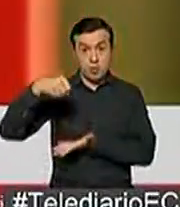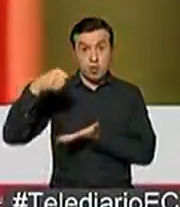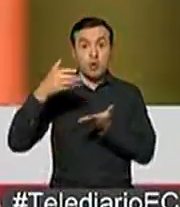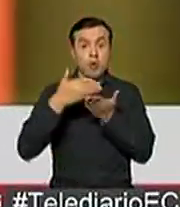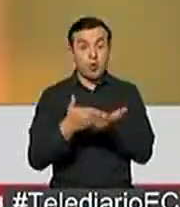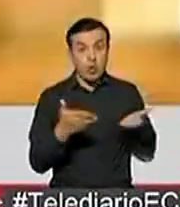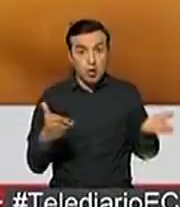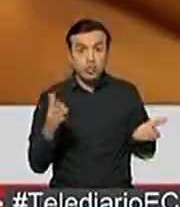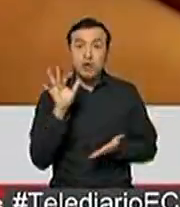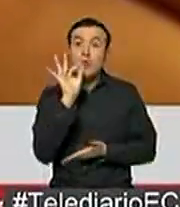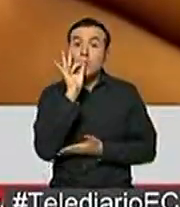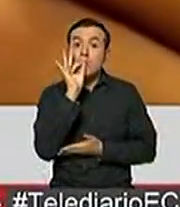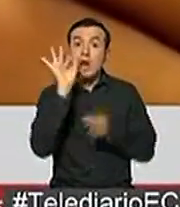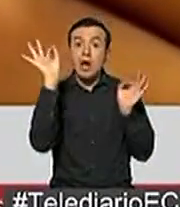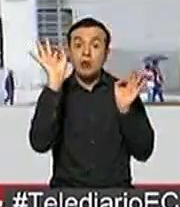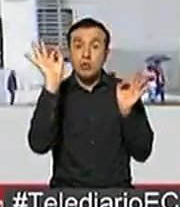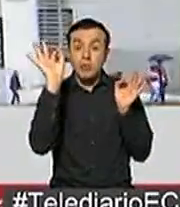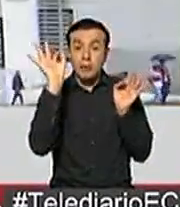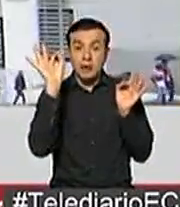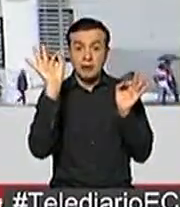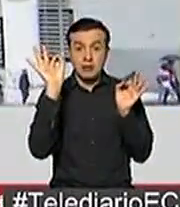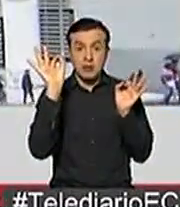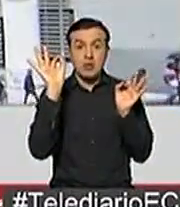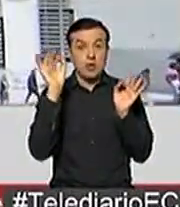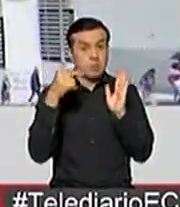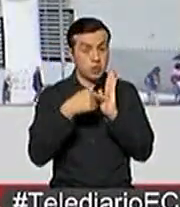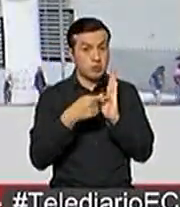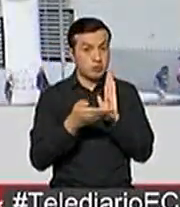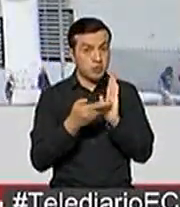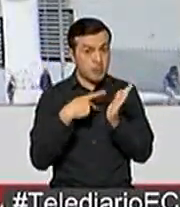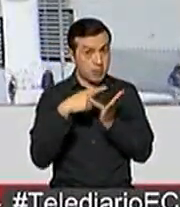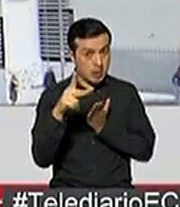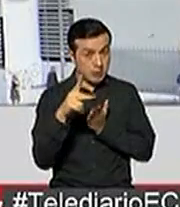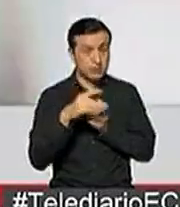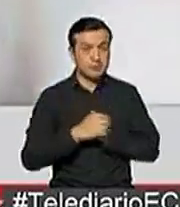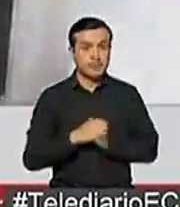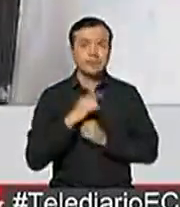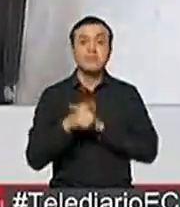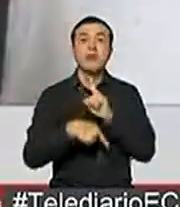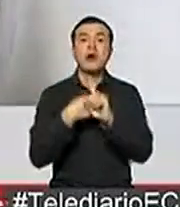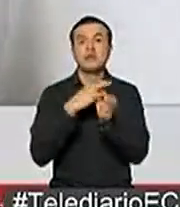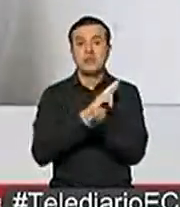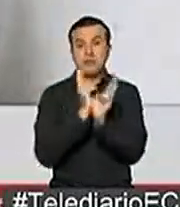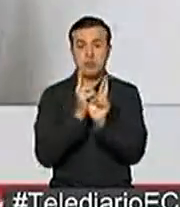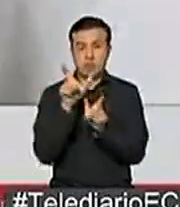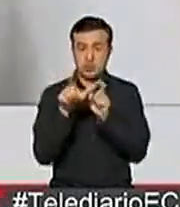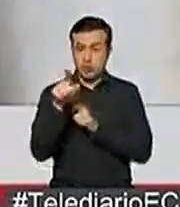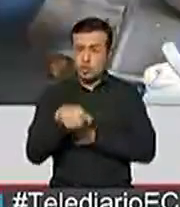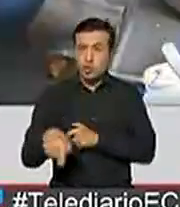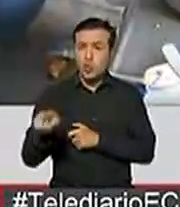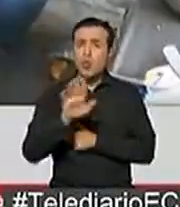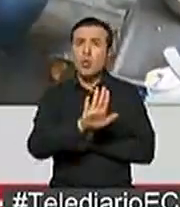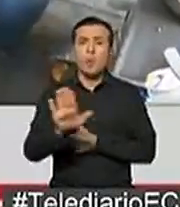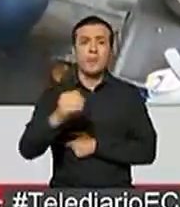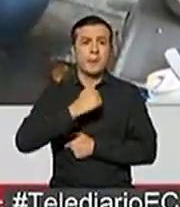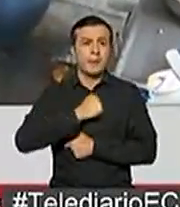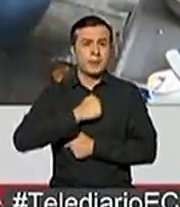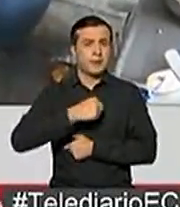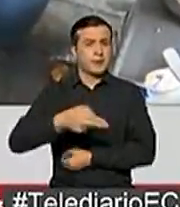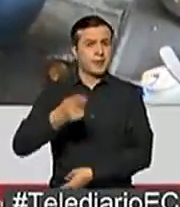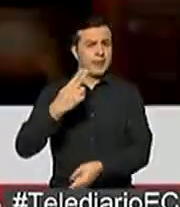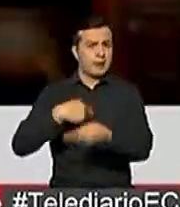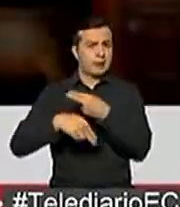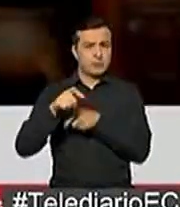insumos para cigarrillos electrónicos la reforma tributaria además incluye apoyo para quienes se vieron afectados por las recientes